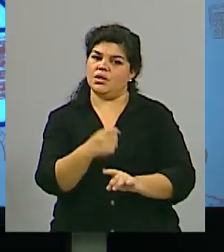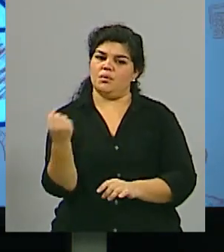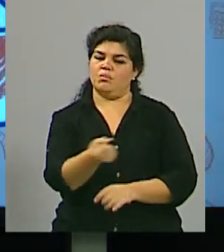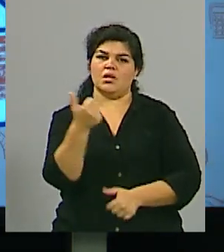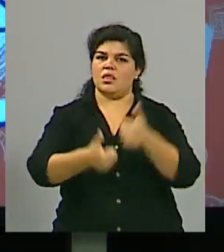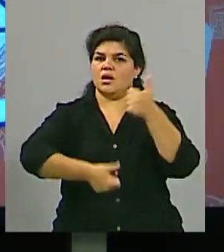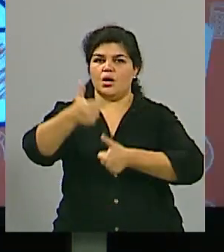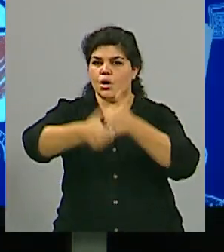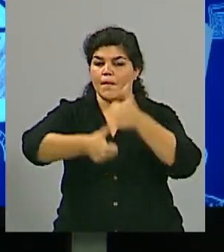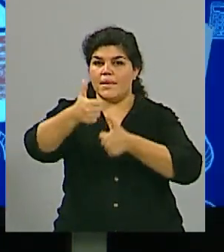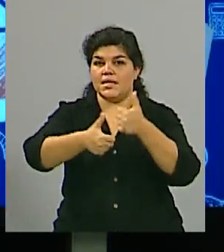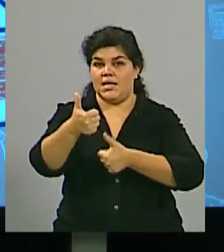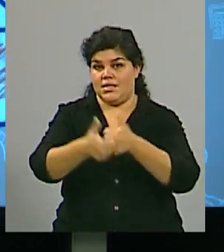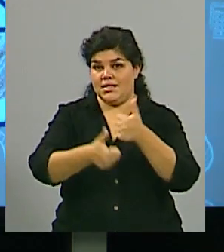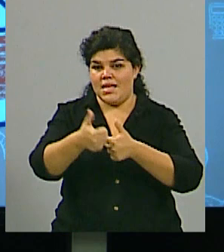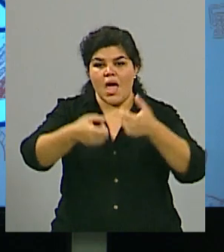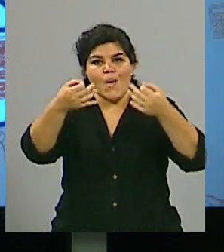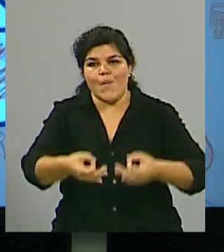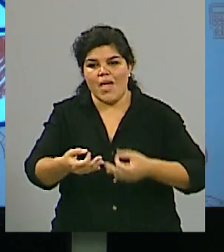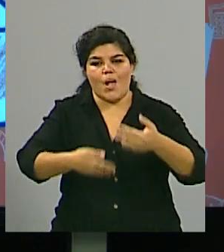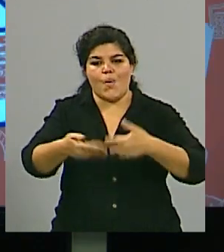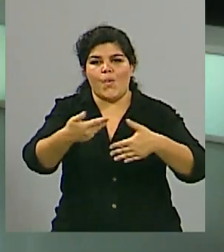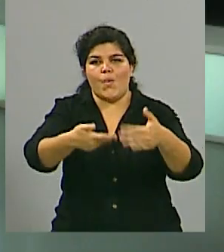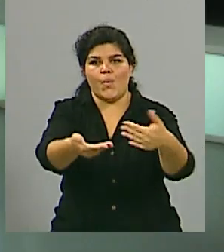competitividad o una mayor competitividad y